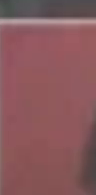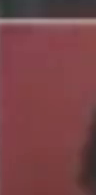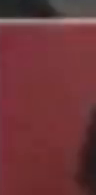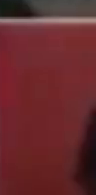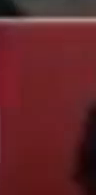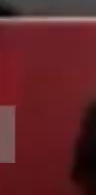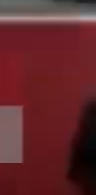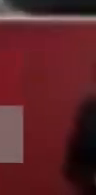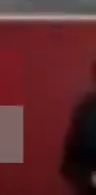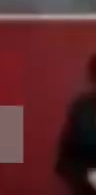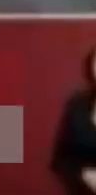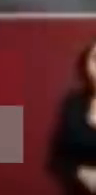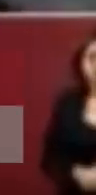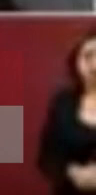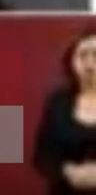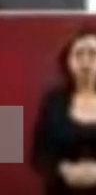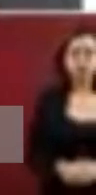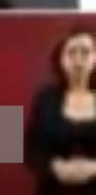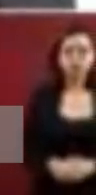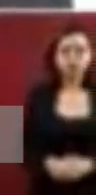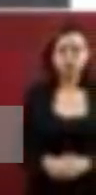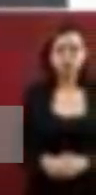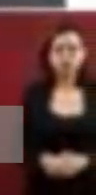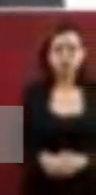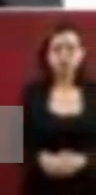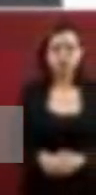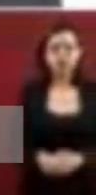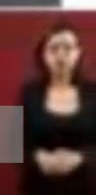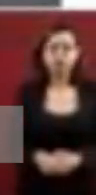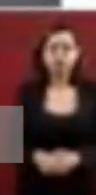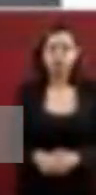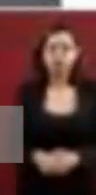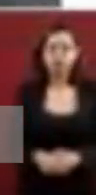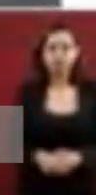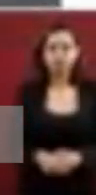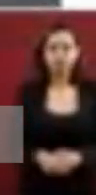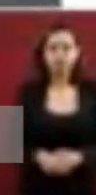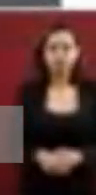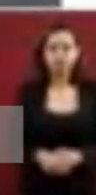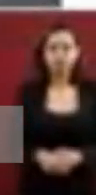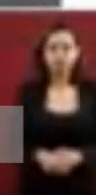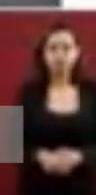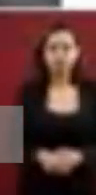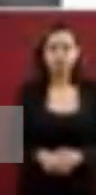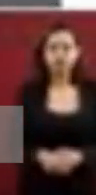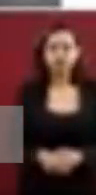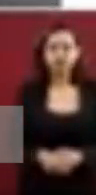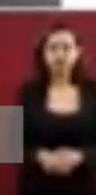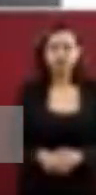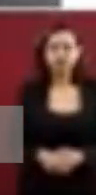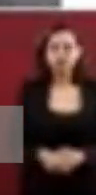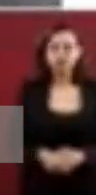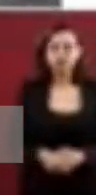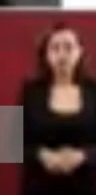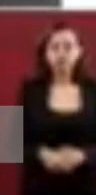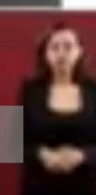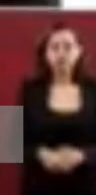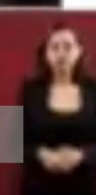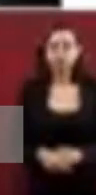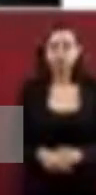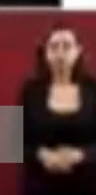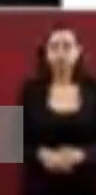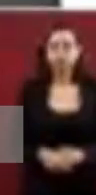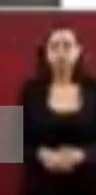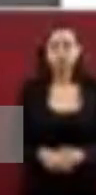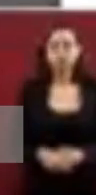este lunes Ovidio Guzmán López hijo del fundador del Cártel de Sinaloa Joaquín El Chapo Guzmán compareció ante la jueza de